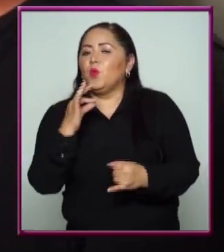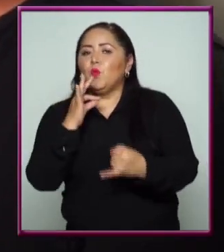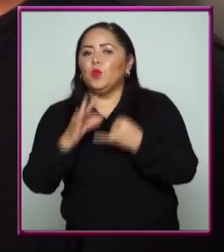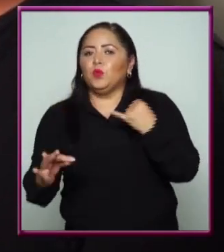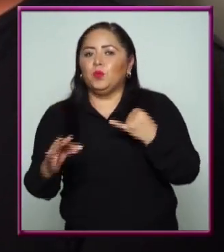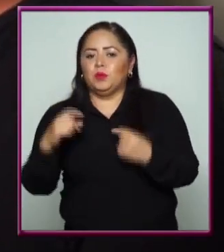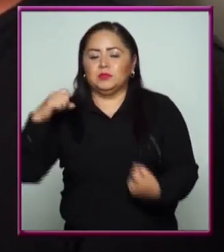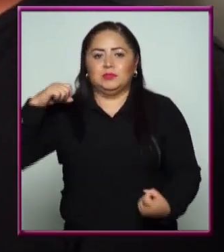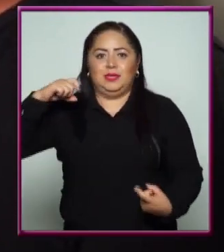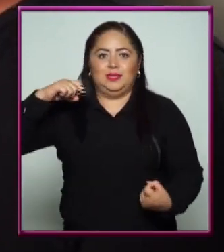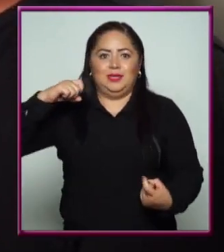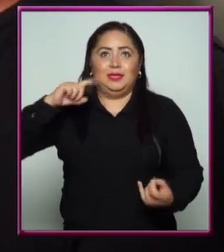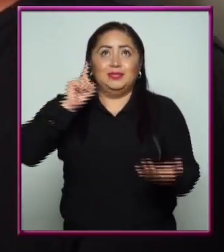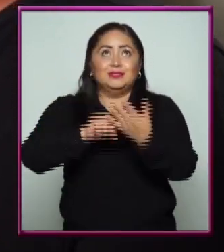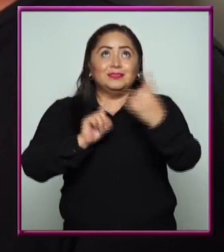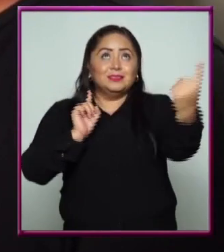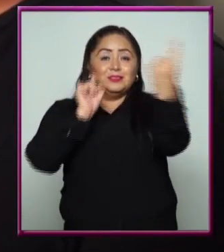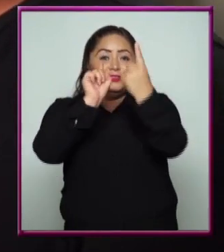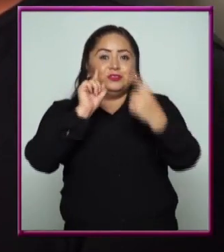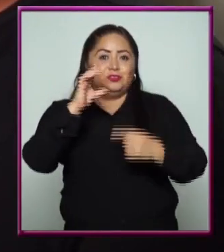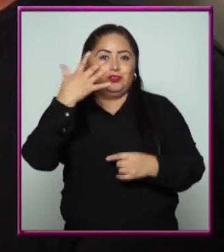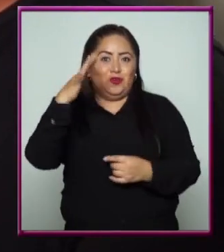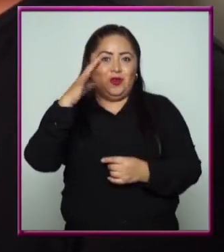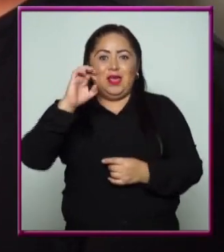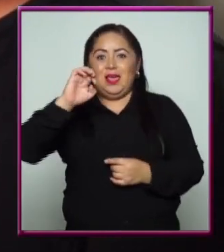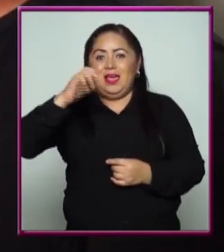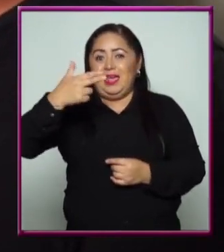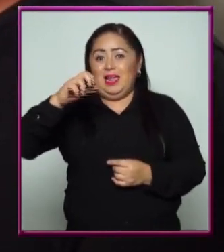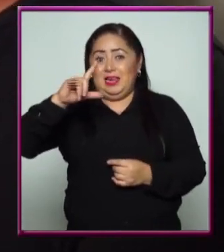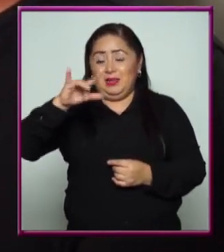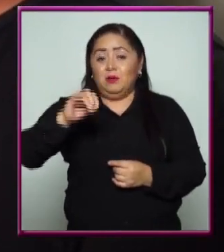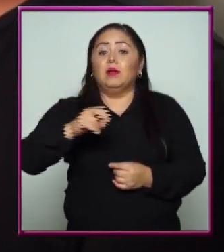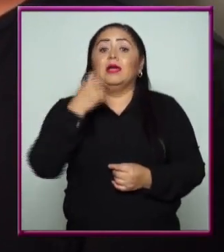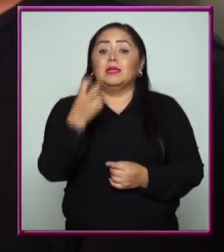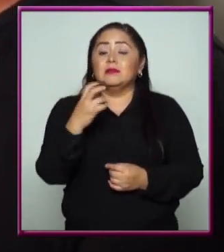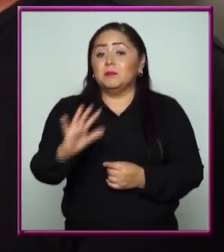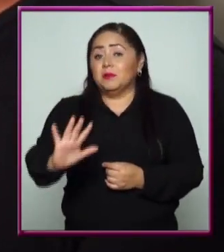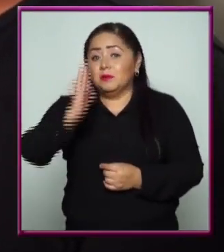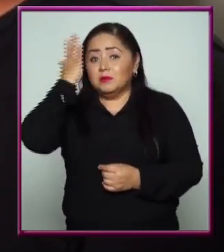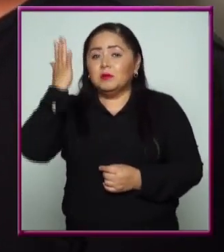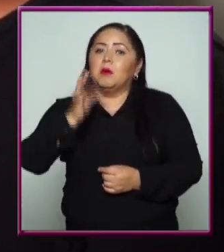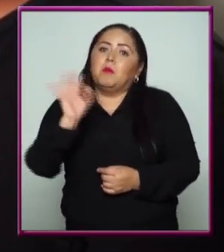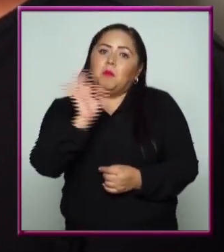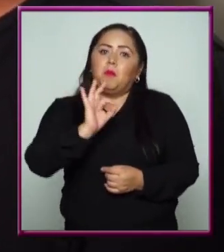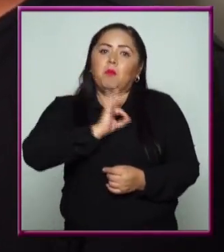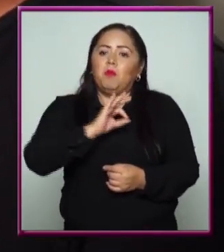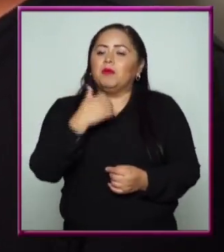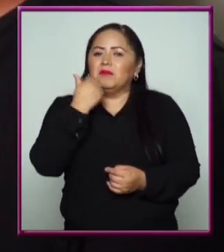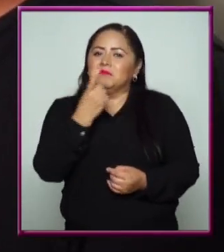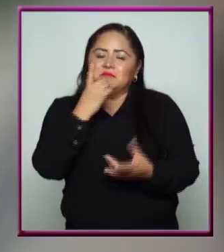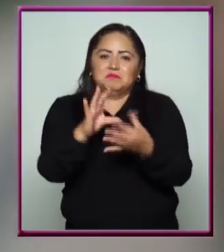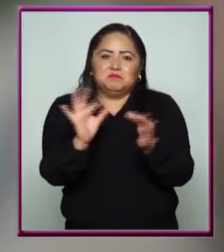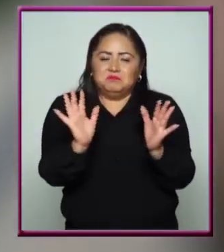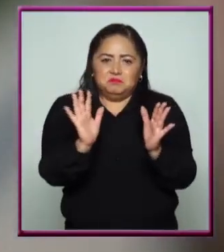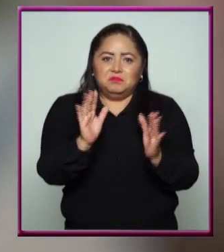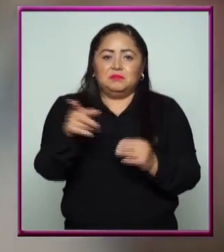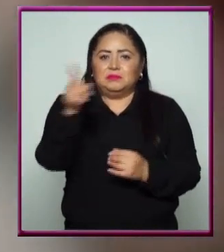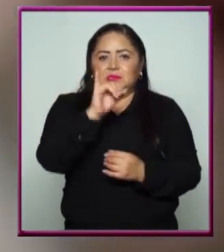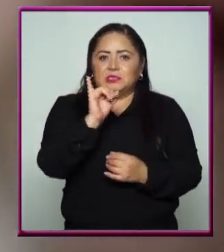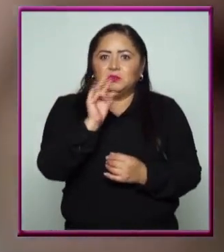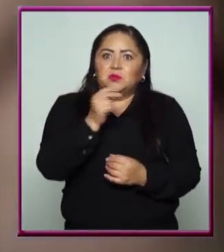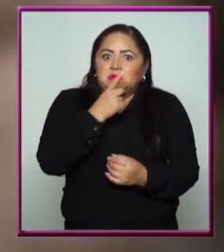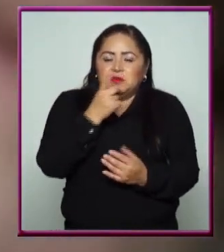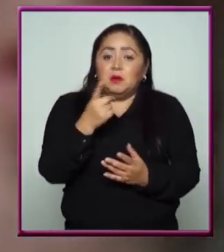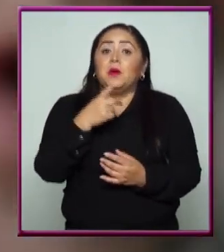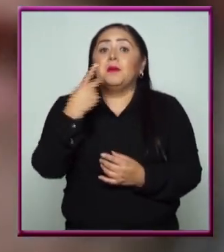último satélite que se acercó al Sol, el Helios. Esta velocidad, a lo mejor si se las digo así no les dice